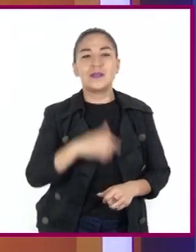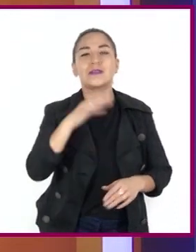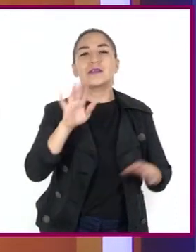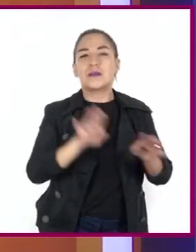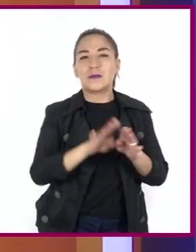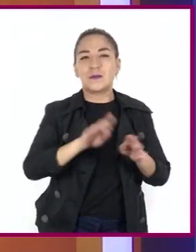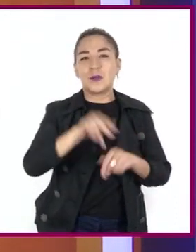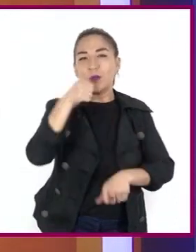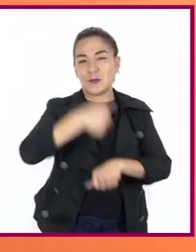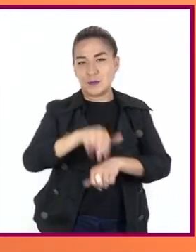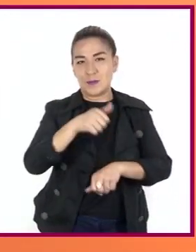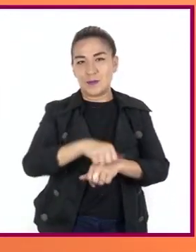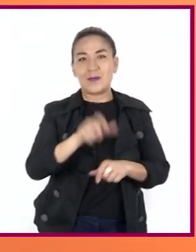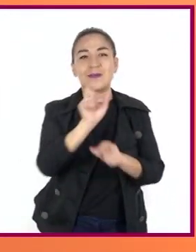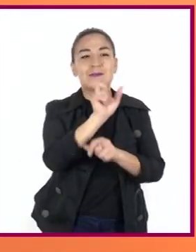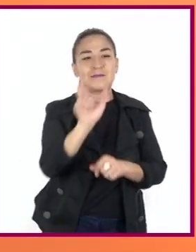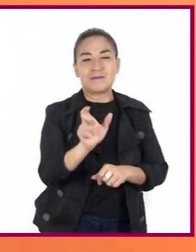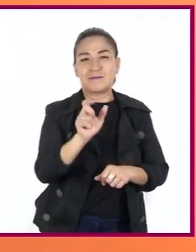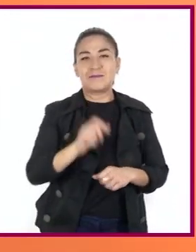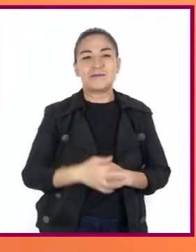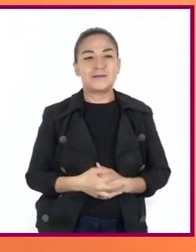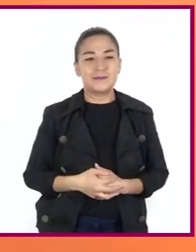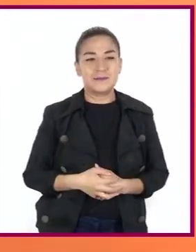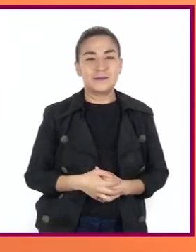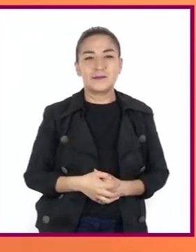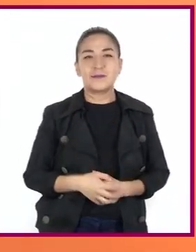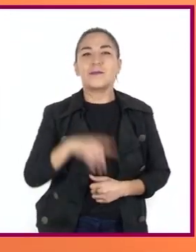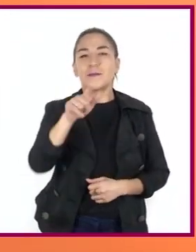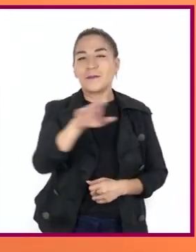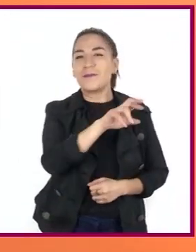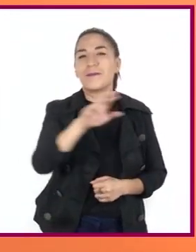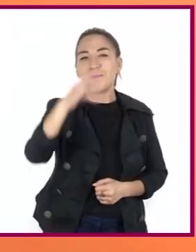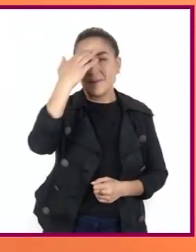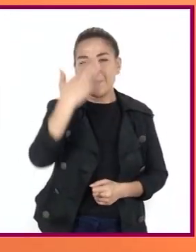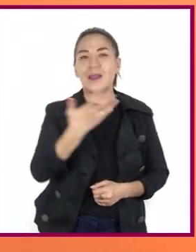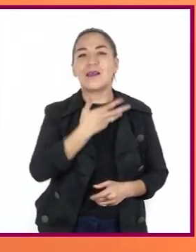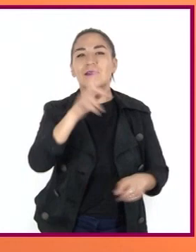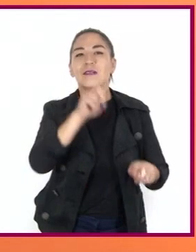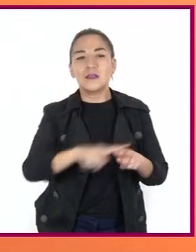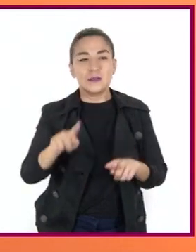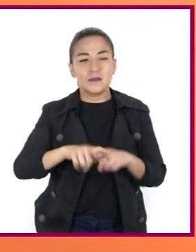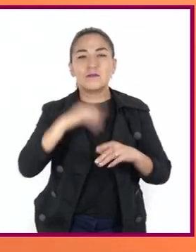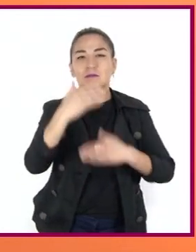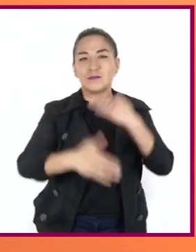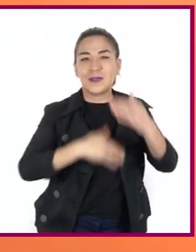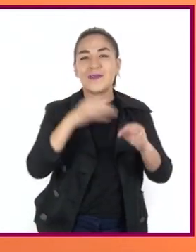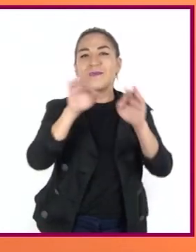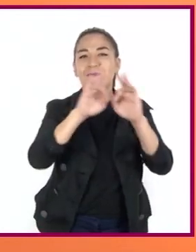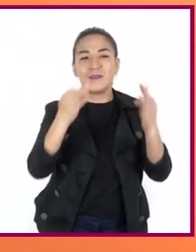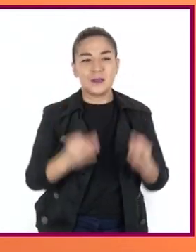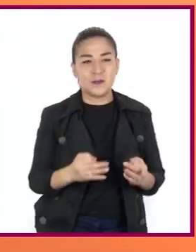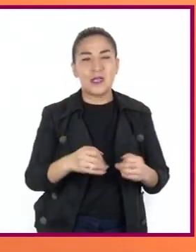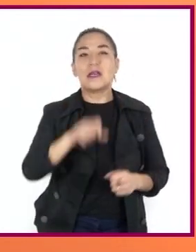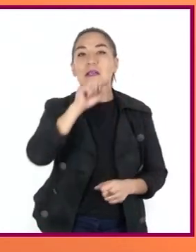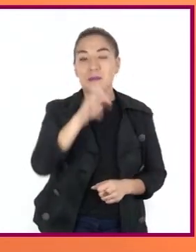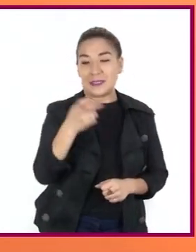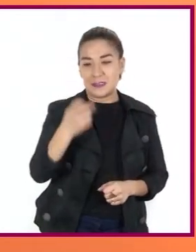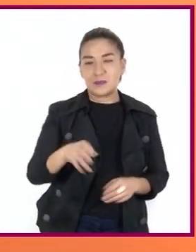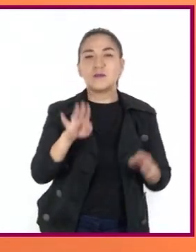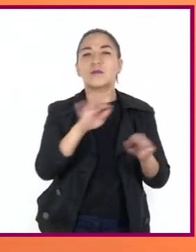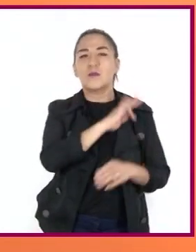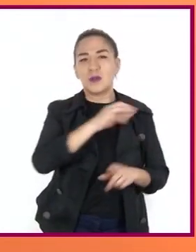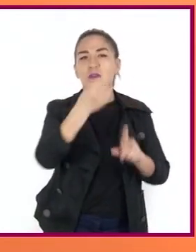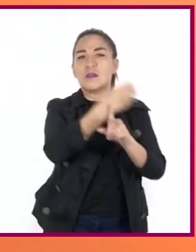de una expresión algebraica. Por lo tanto, reconocen que existen diversas sucesiones de figuras y que éstas se pueden